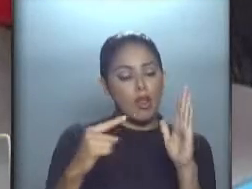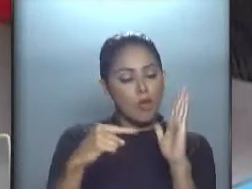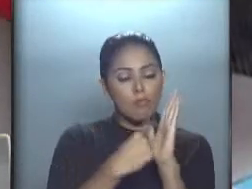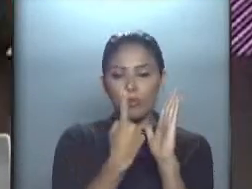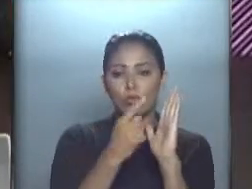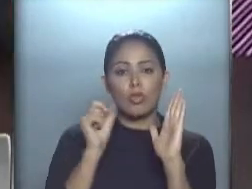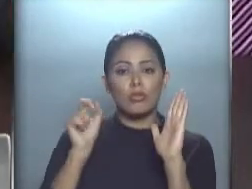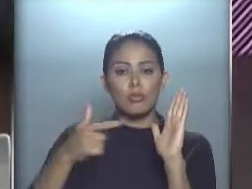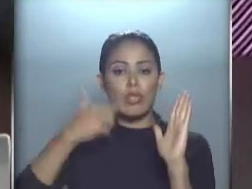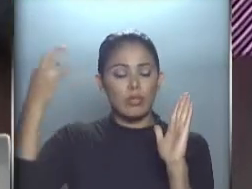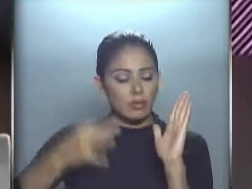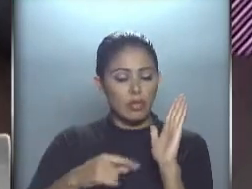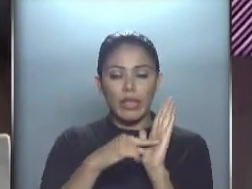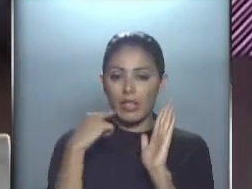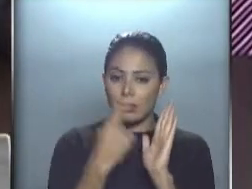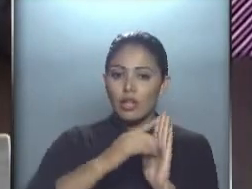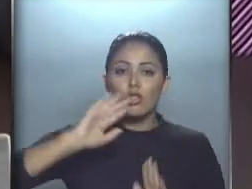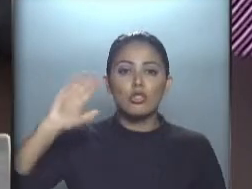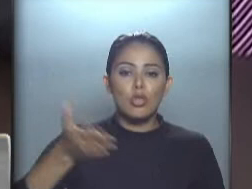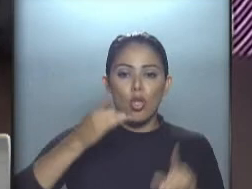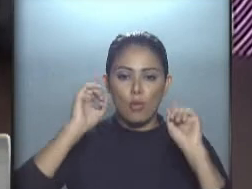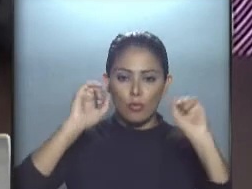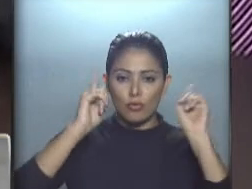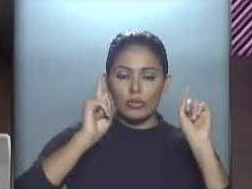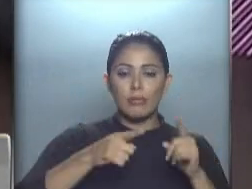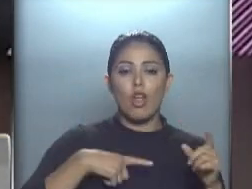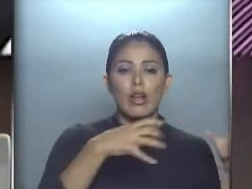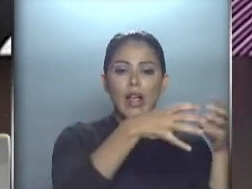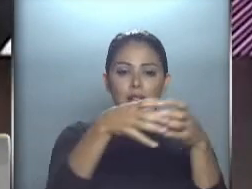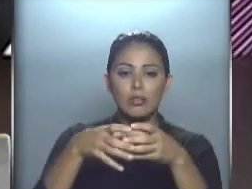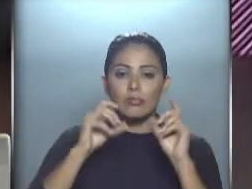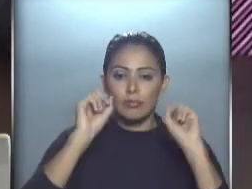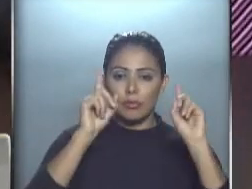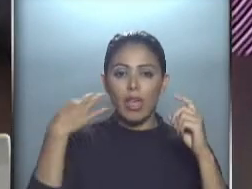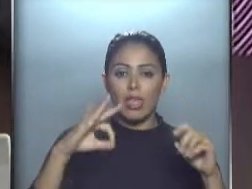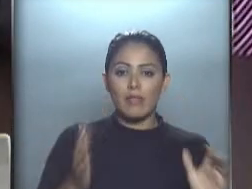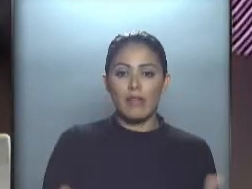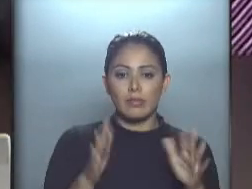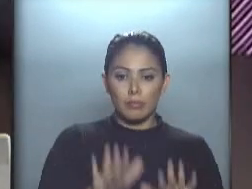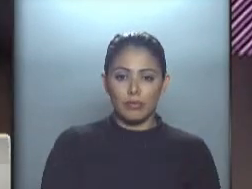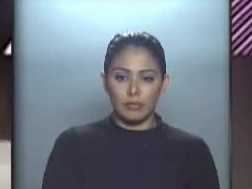oficio en el cual instaba a todos los docentes y organizaciones gremiales a levantar la huelga